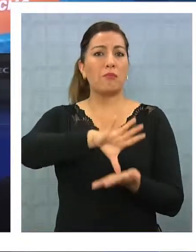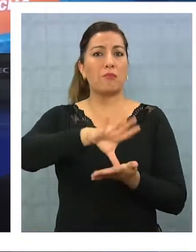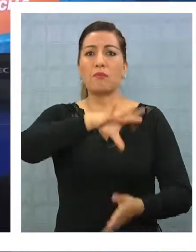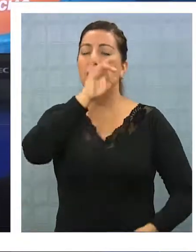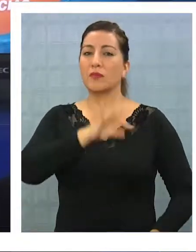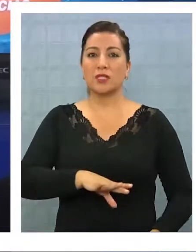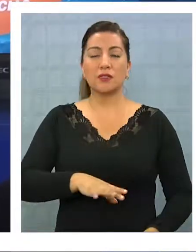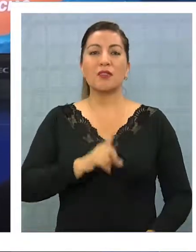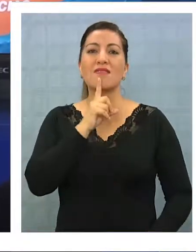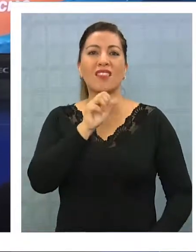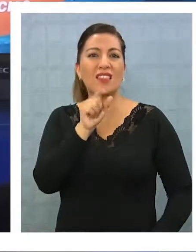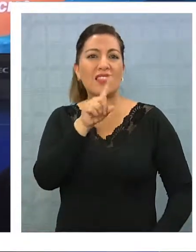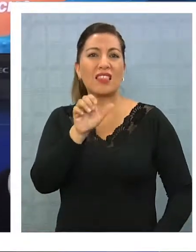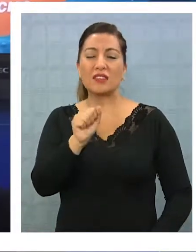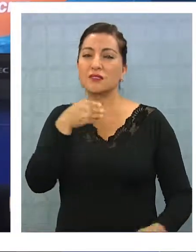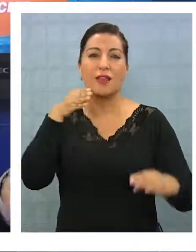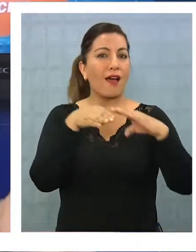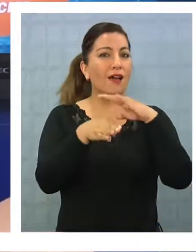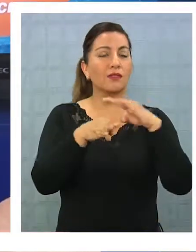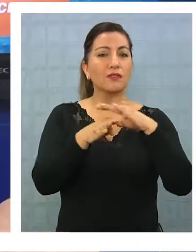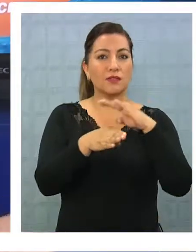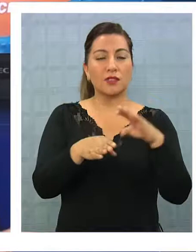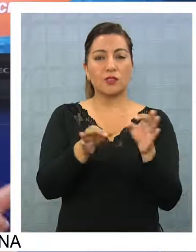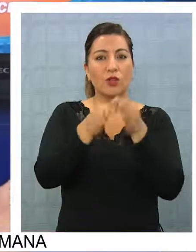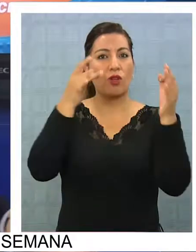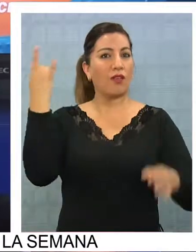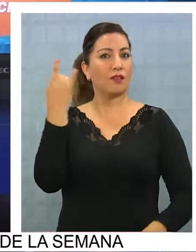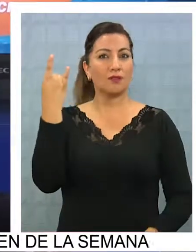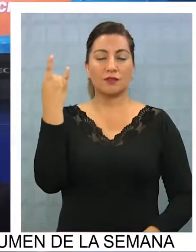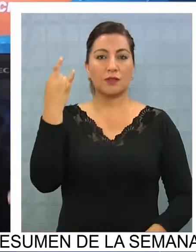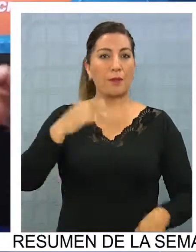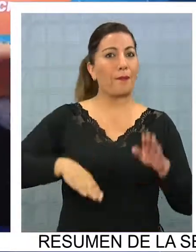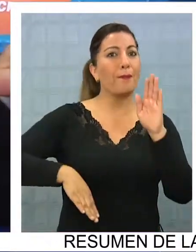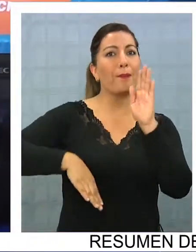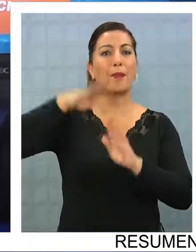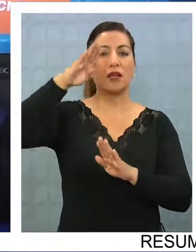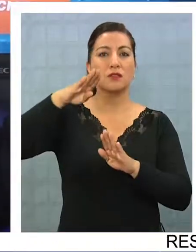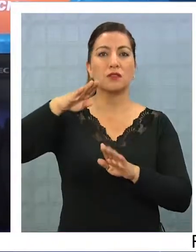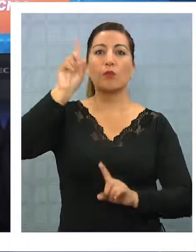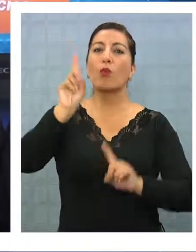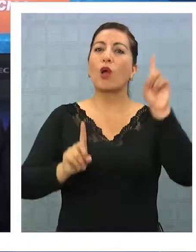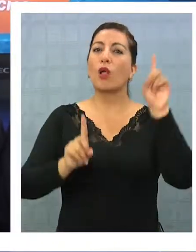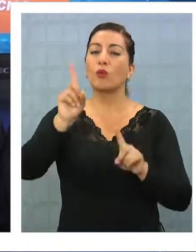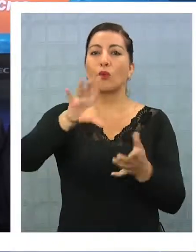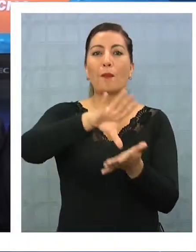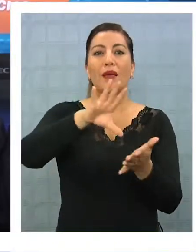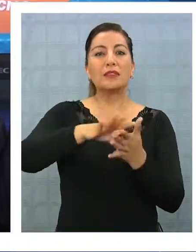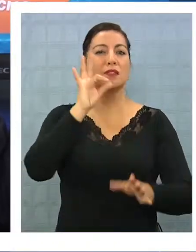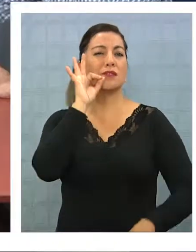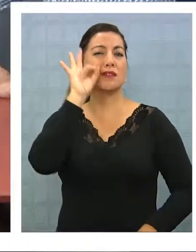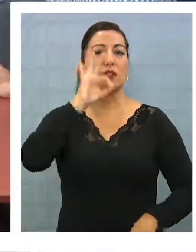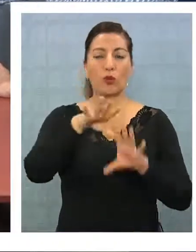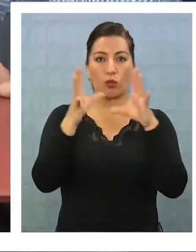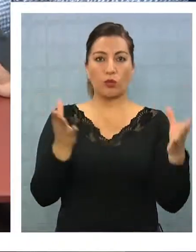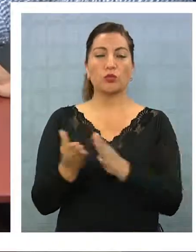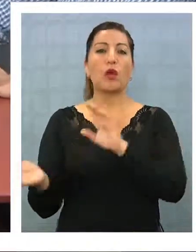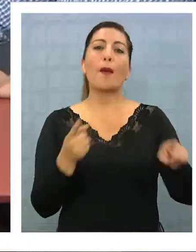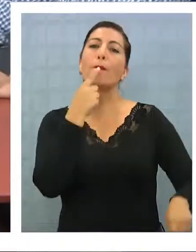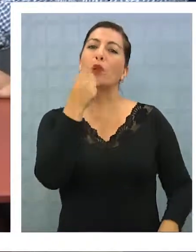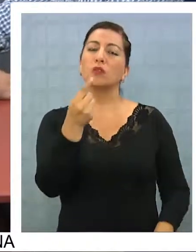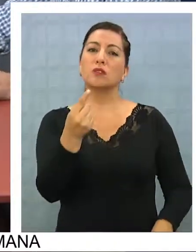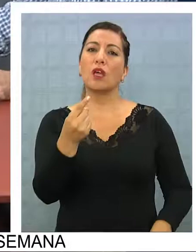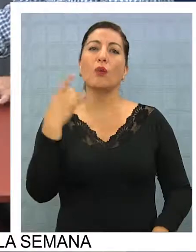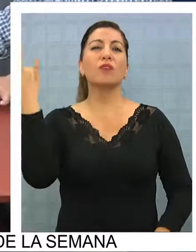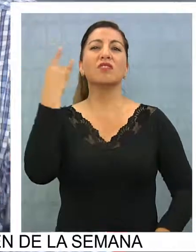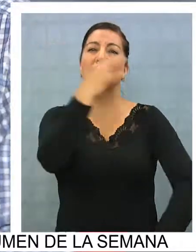día una tasa de acceso a la educación superior más alta que el promedio de los países ricos del mundo. ¿Qué pasa con las universidades de